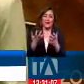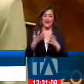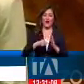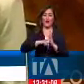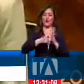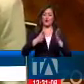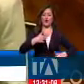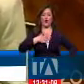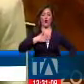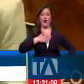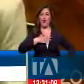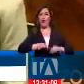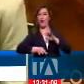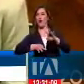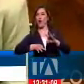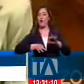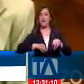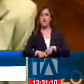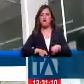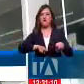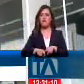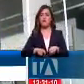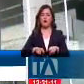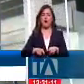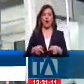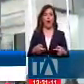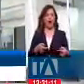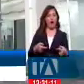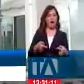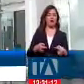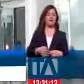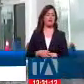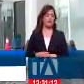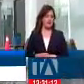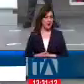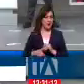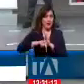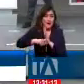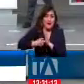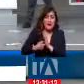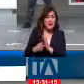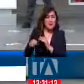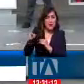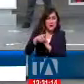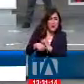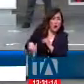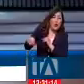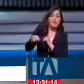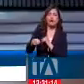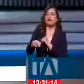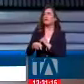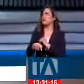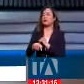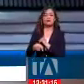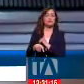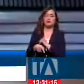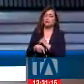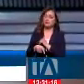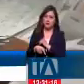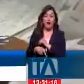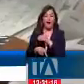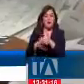como figurativamente yo lo llamaba. Señaló que la Contraloría es un enjambre de malas prácticas y que encontró que se